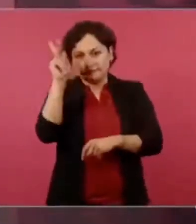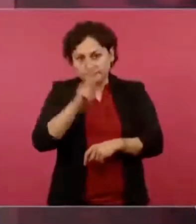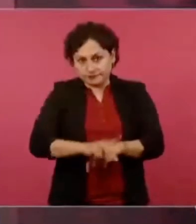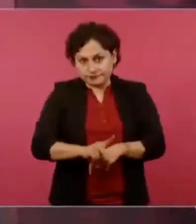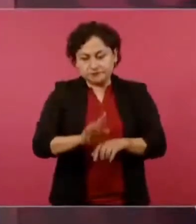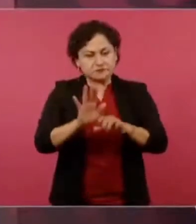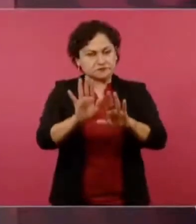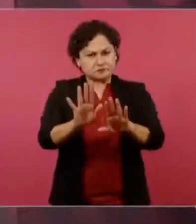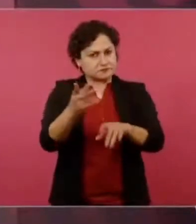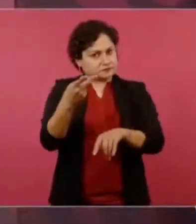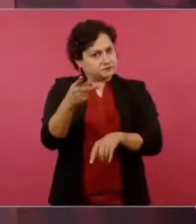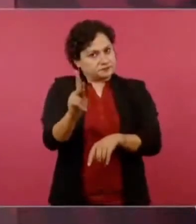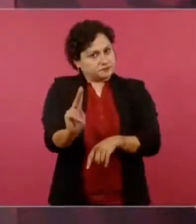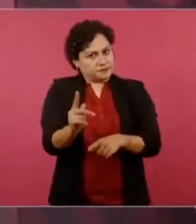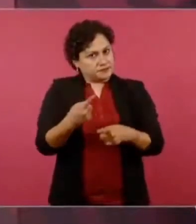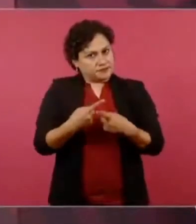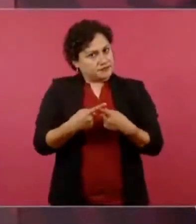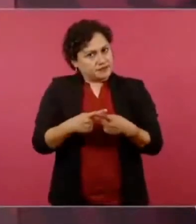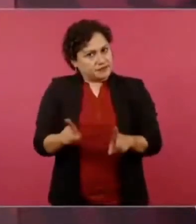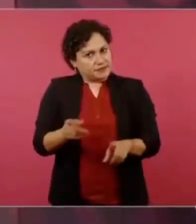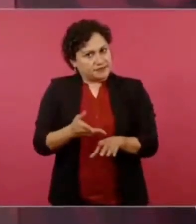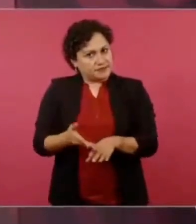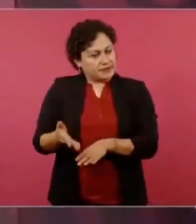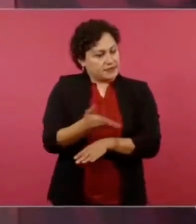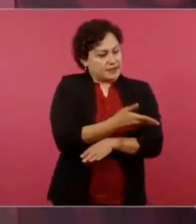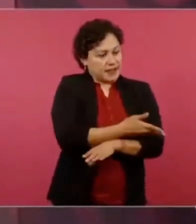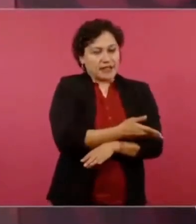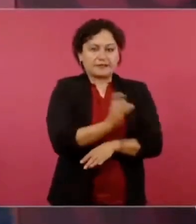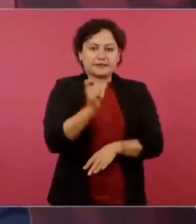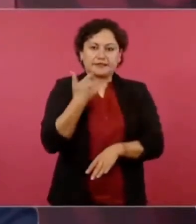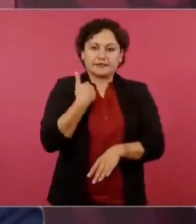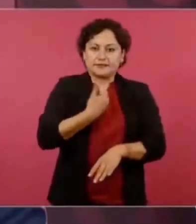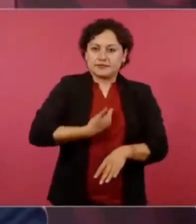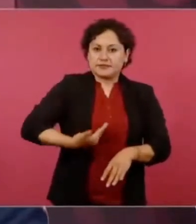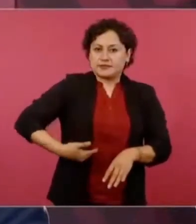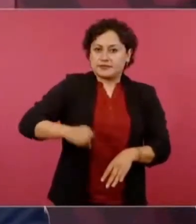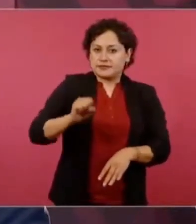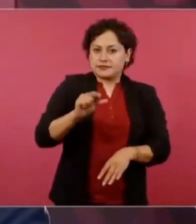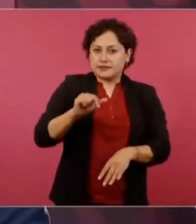Salinas, Cedillo, se produjo en México